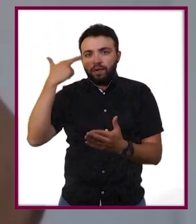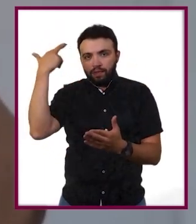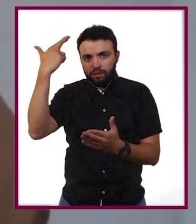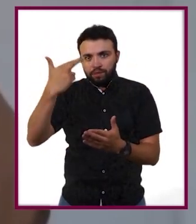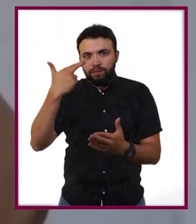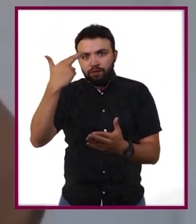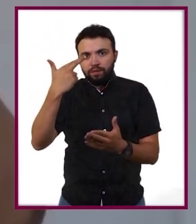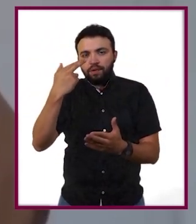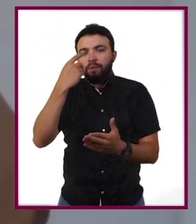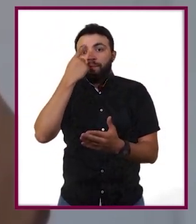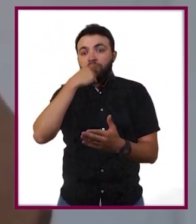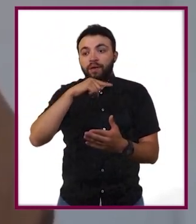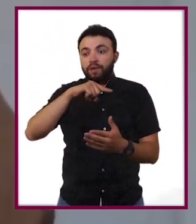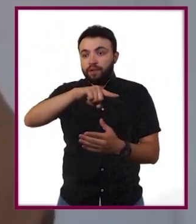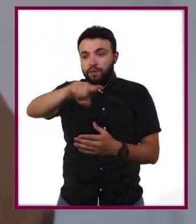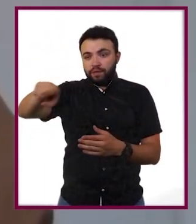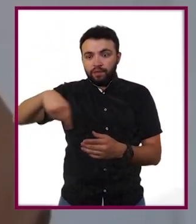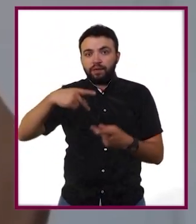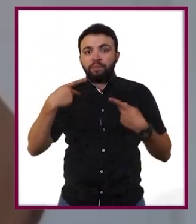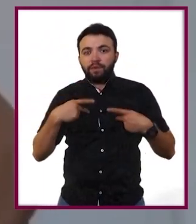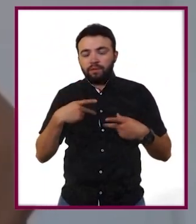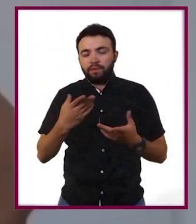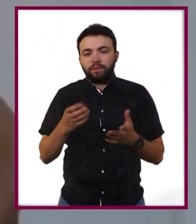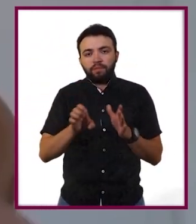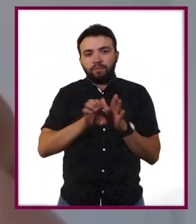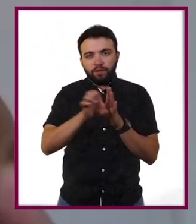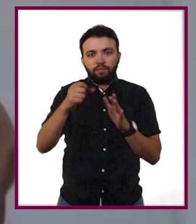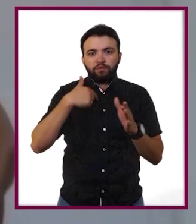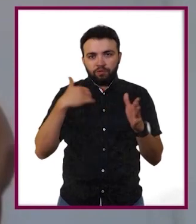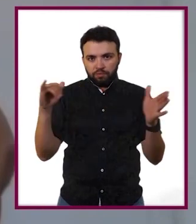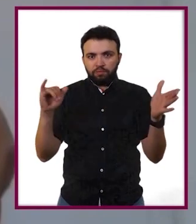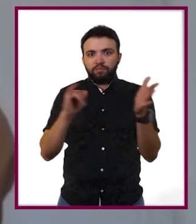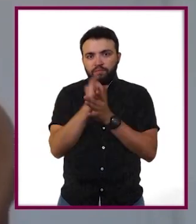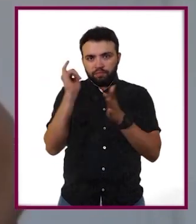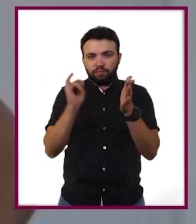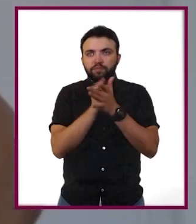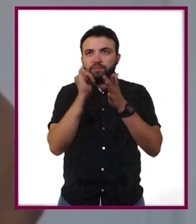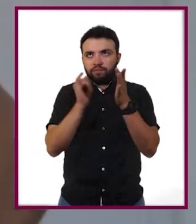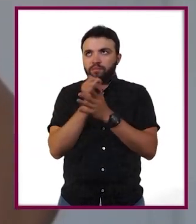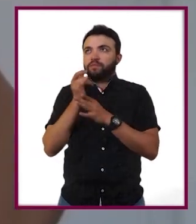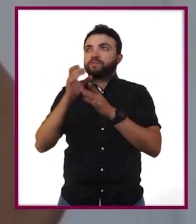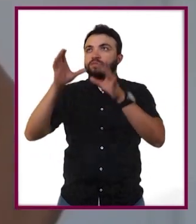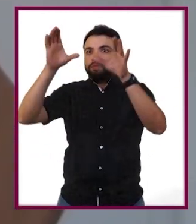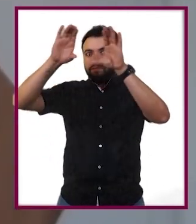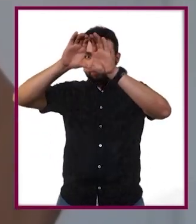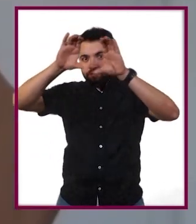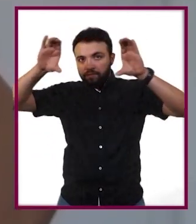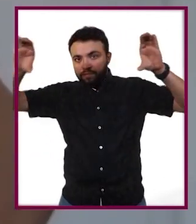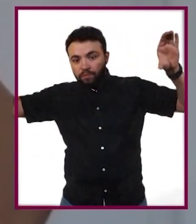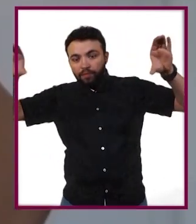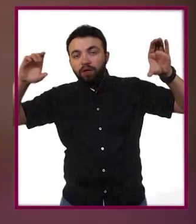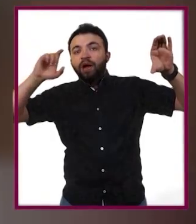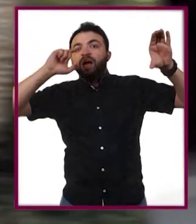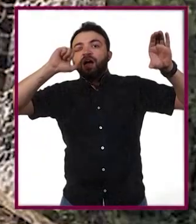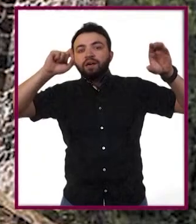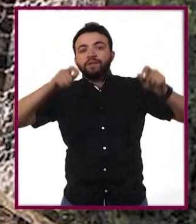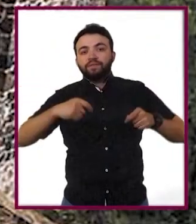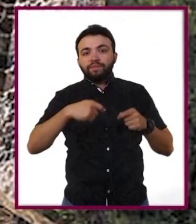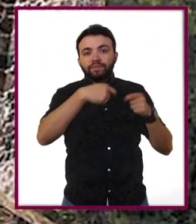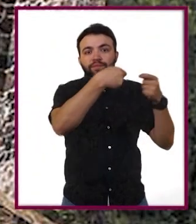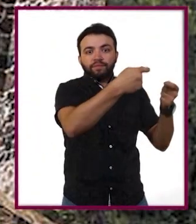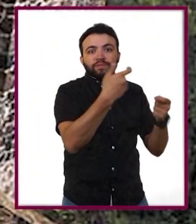a la población del pago de tributo, es decir, a cambio de construir esta obra hidráulica, no tener que pagar el tributo.